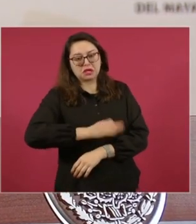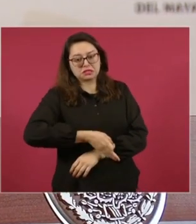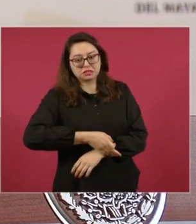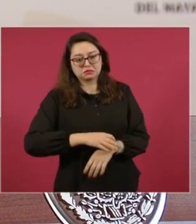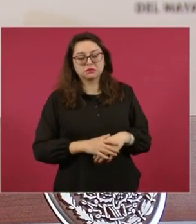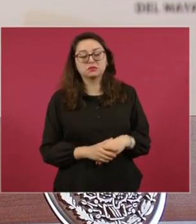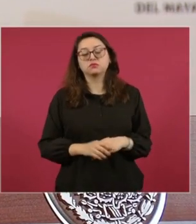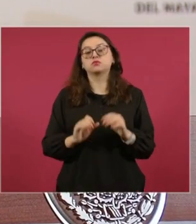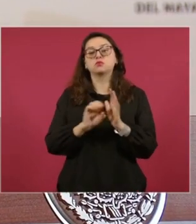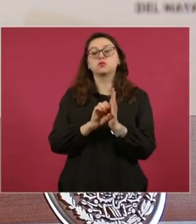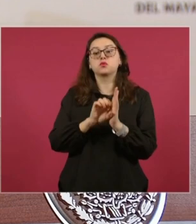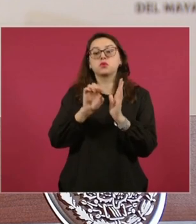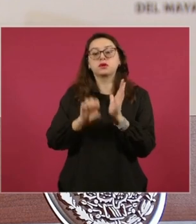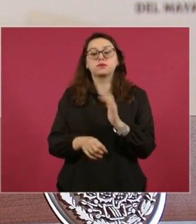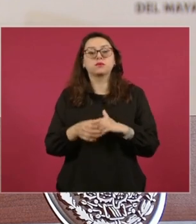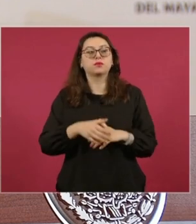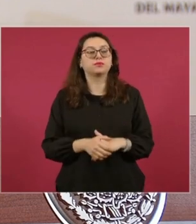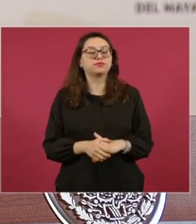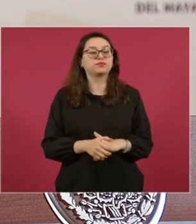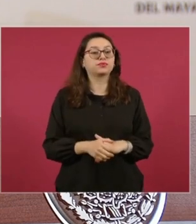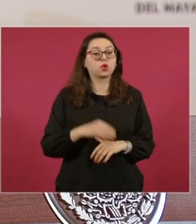Colima, Manzanillo,